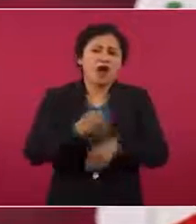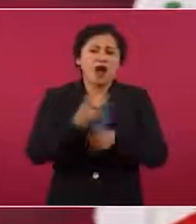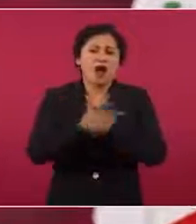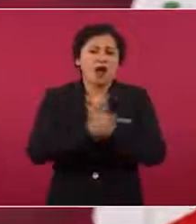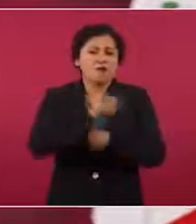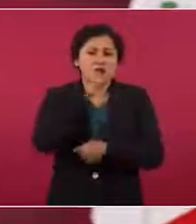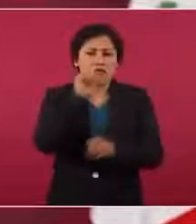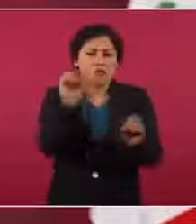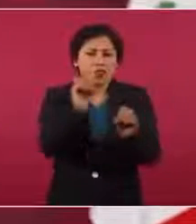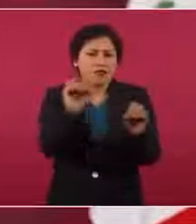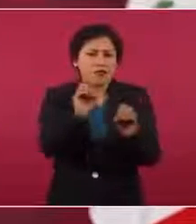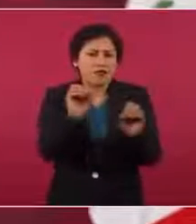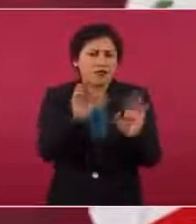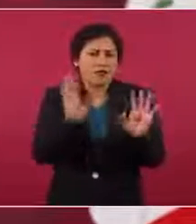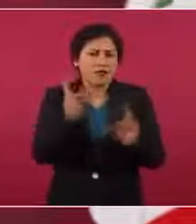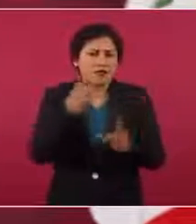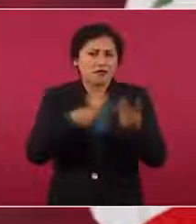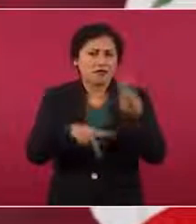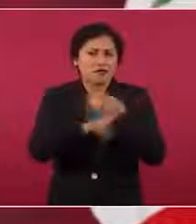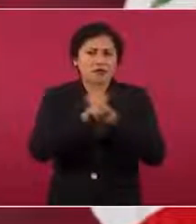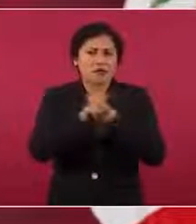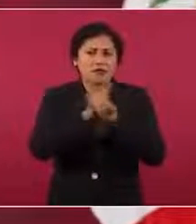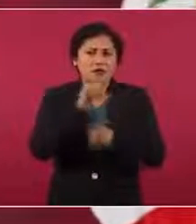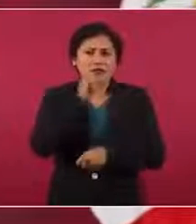nuestra relación